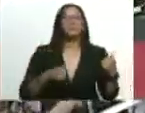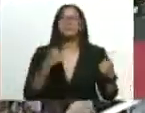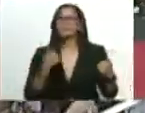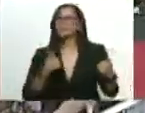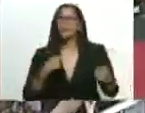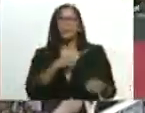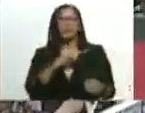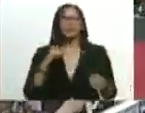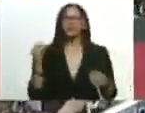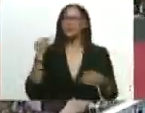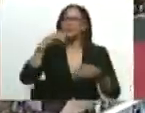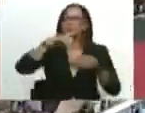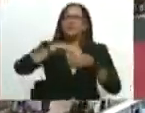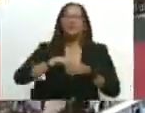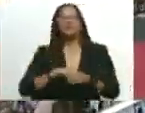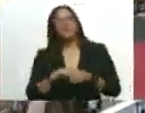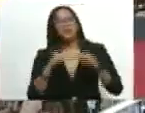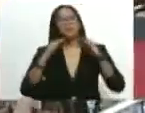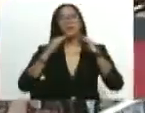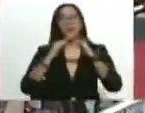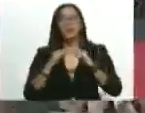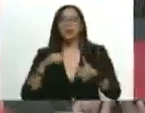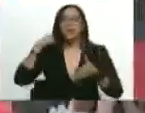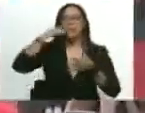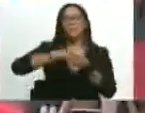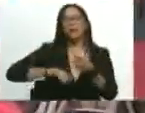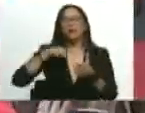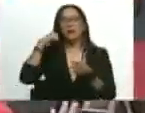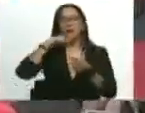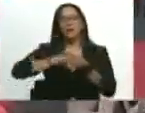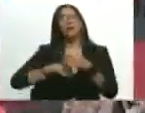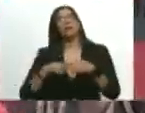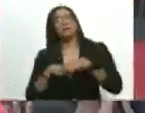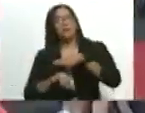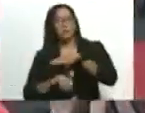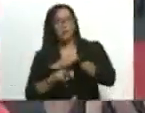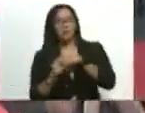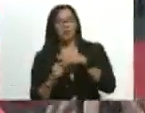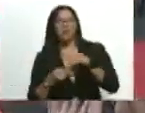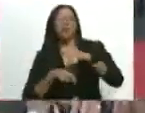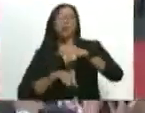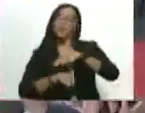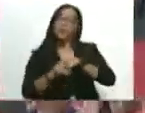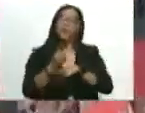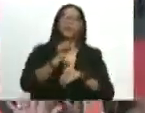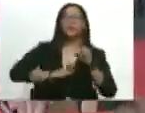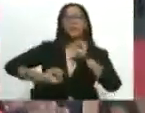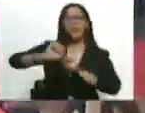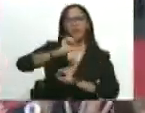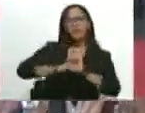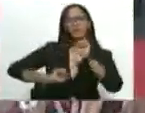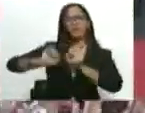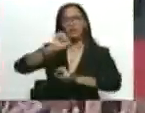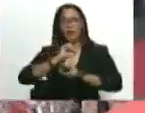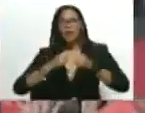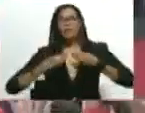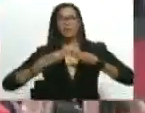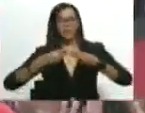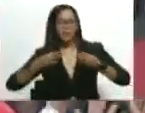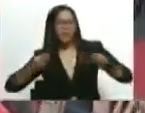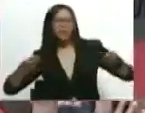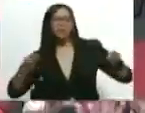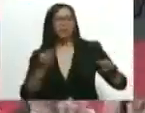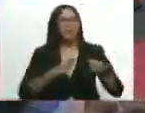yo no me quedo en la casa pues al combate me voy voy a defender